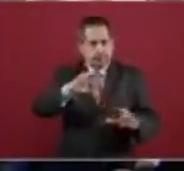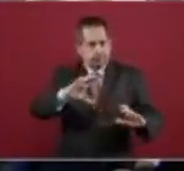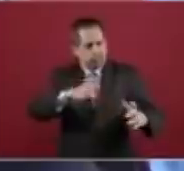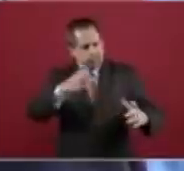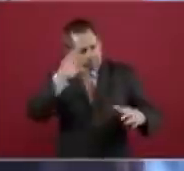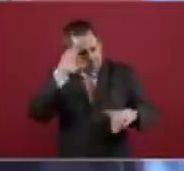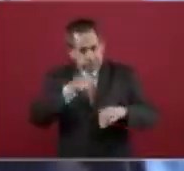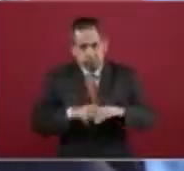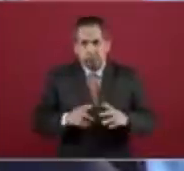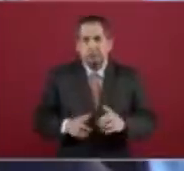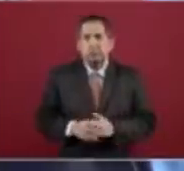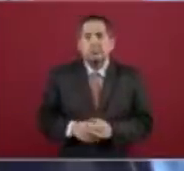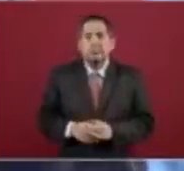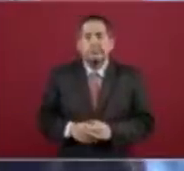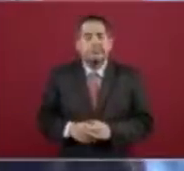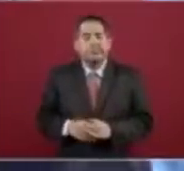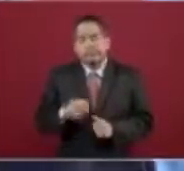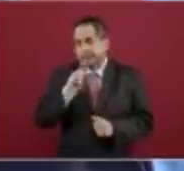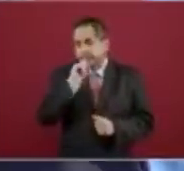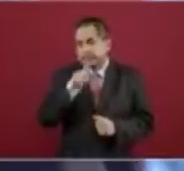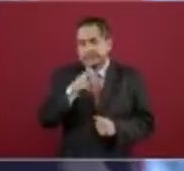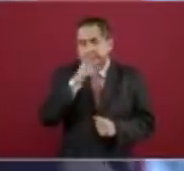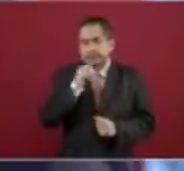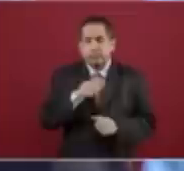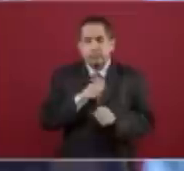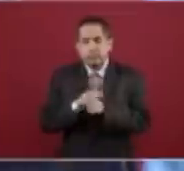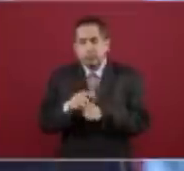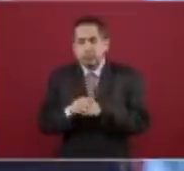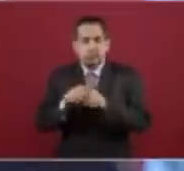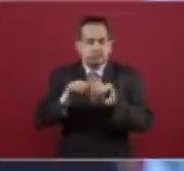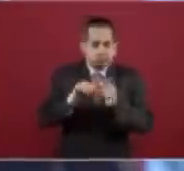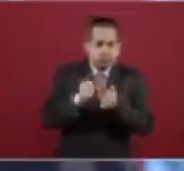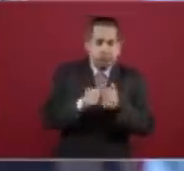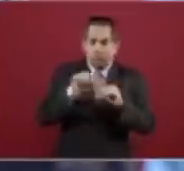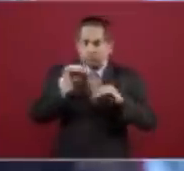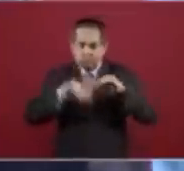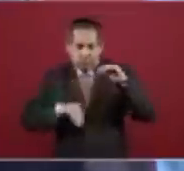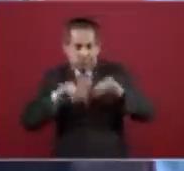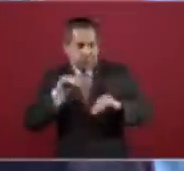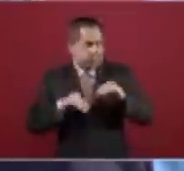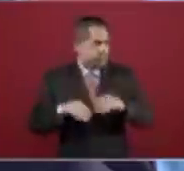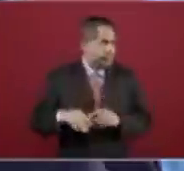Tampoco podemos decir cuáles van a ser los elementos artísticos o esculturas que